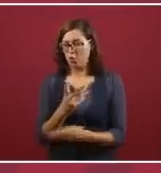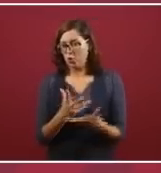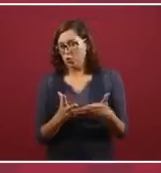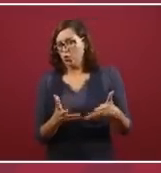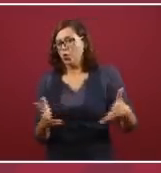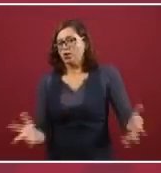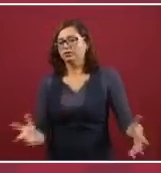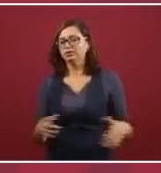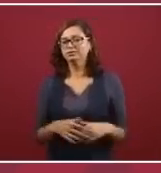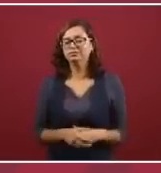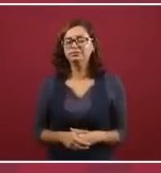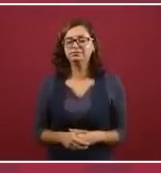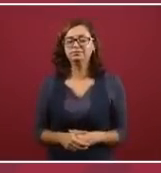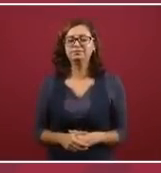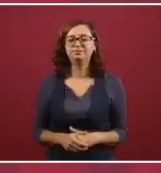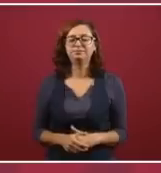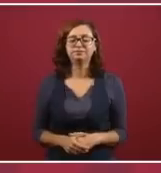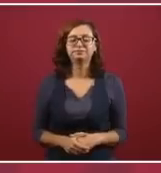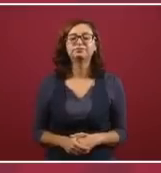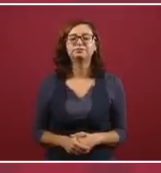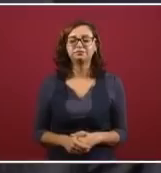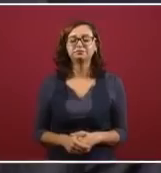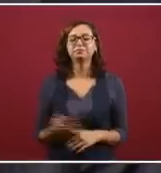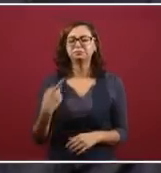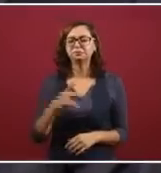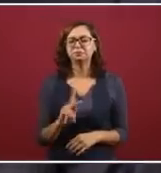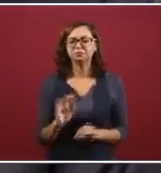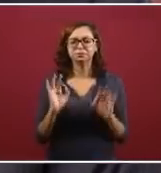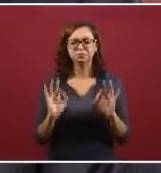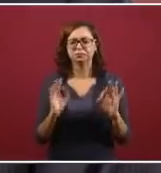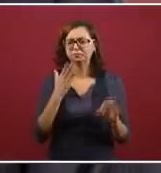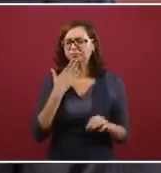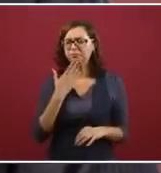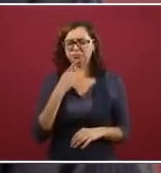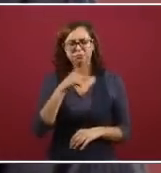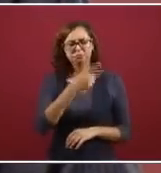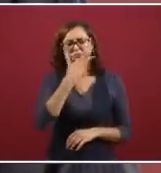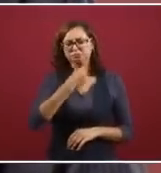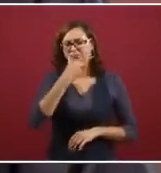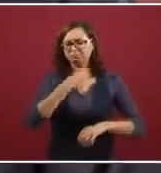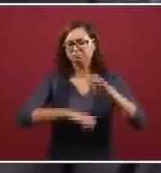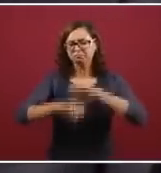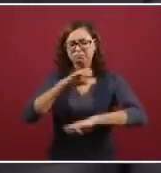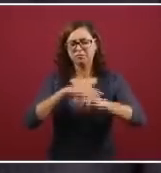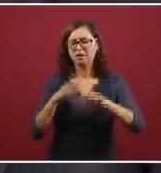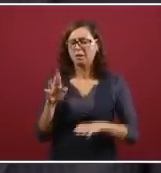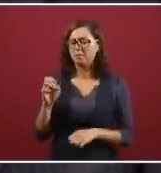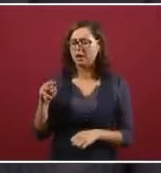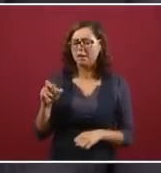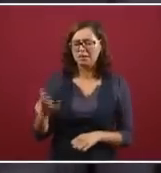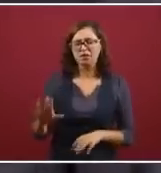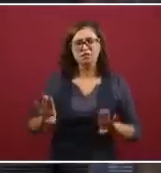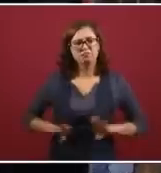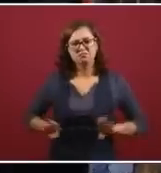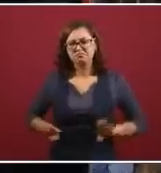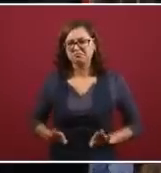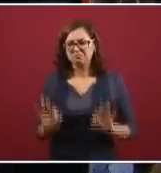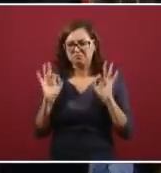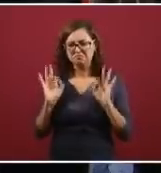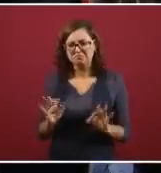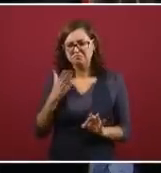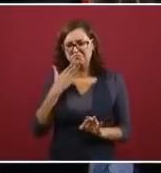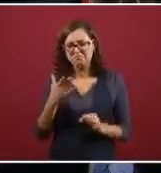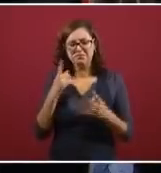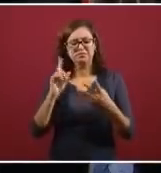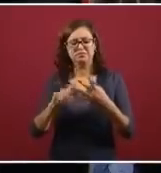pero muy buena la actitud de Bremer, muy buena y muy reconocida. Y la tercera, señor,